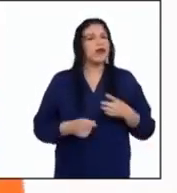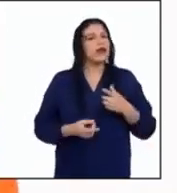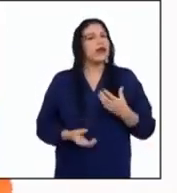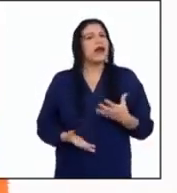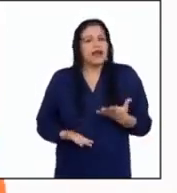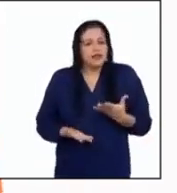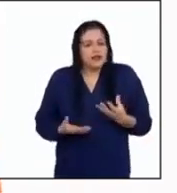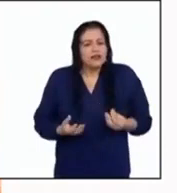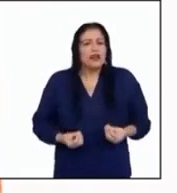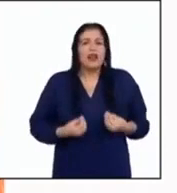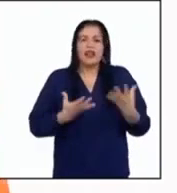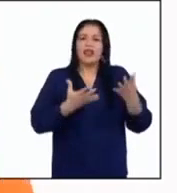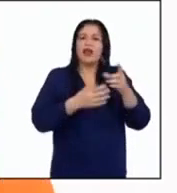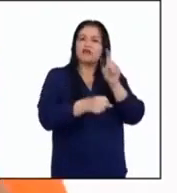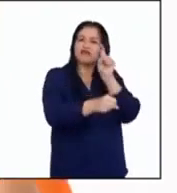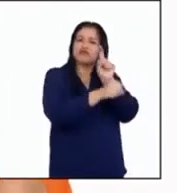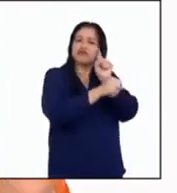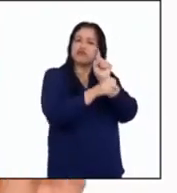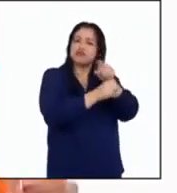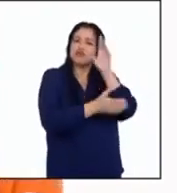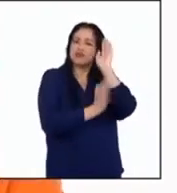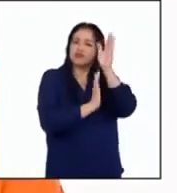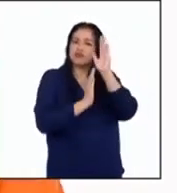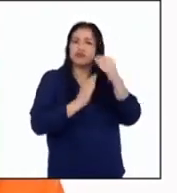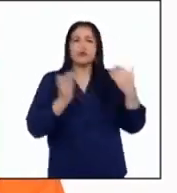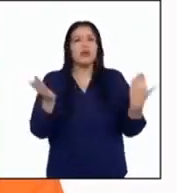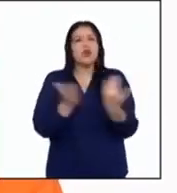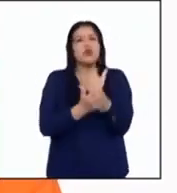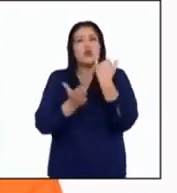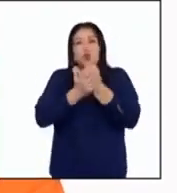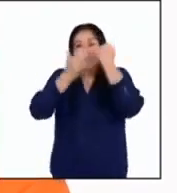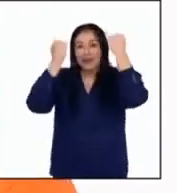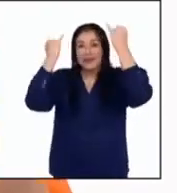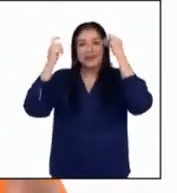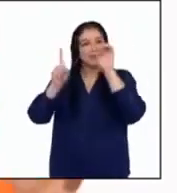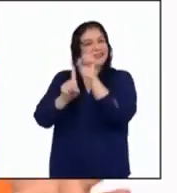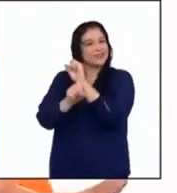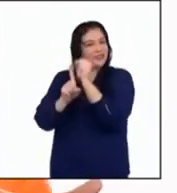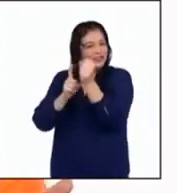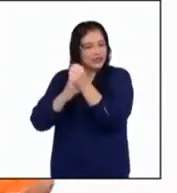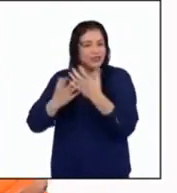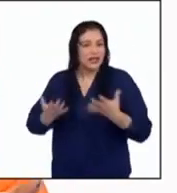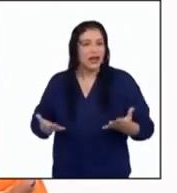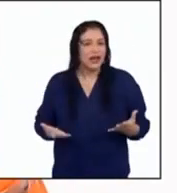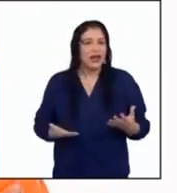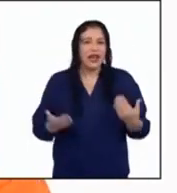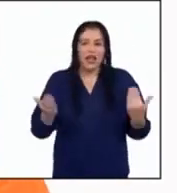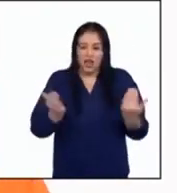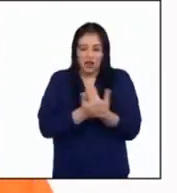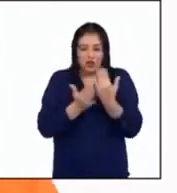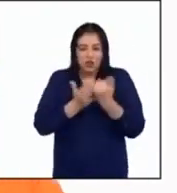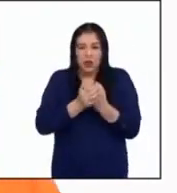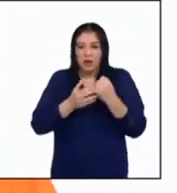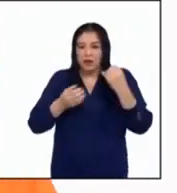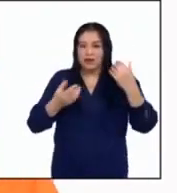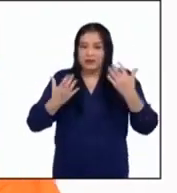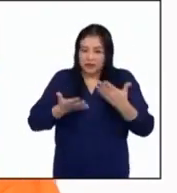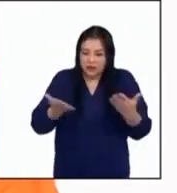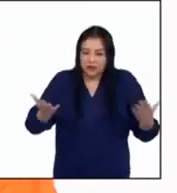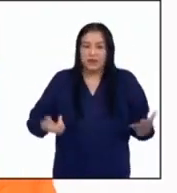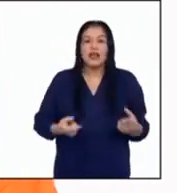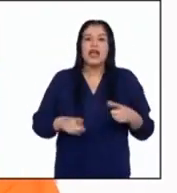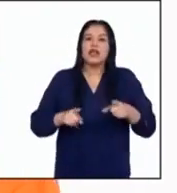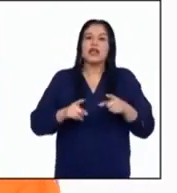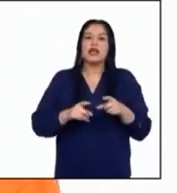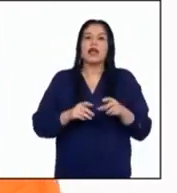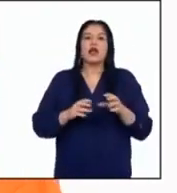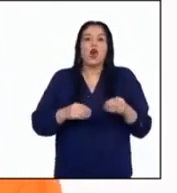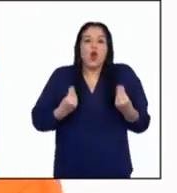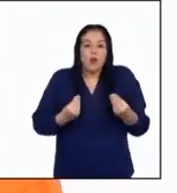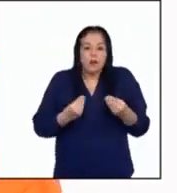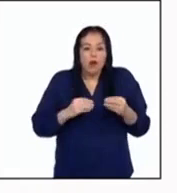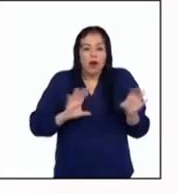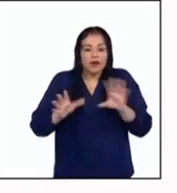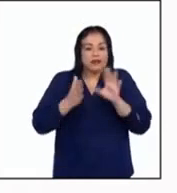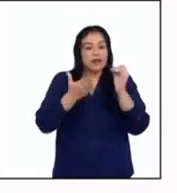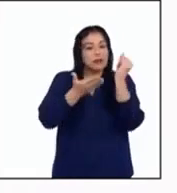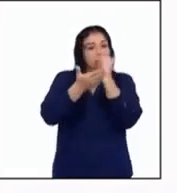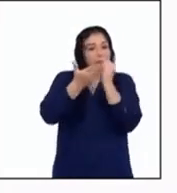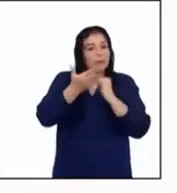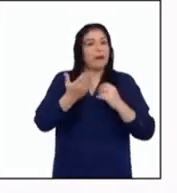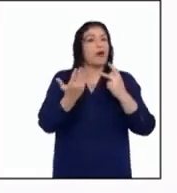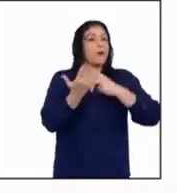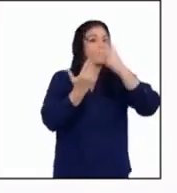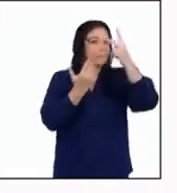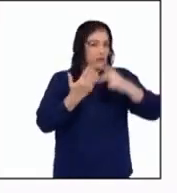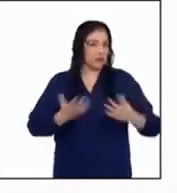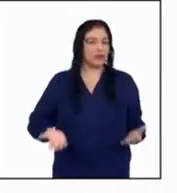les ofrece capacitarlos en innovación social, en emprendimiento y en formulación de proyectos.